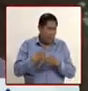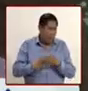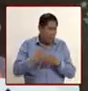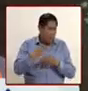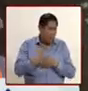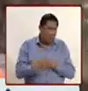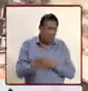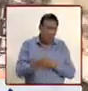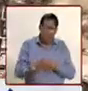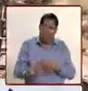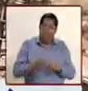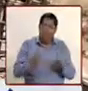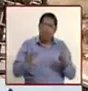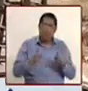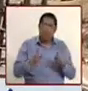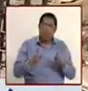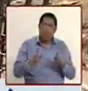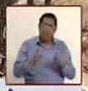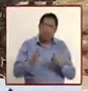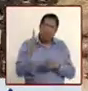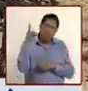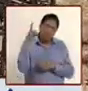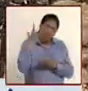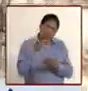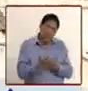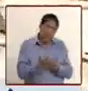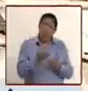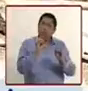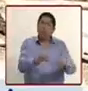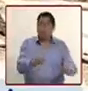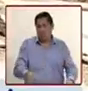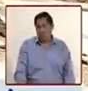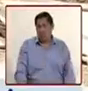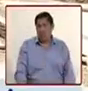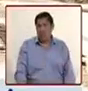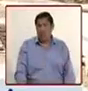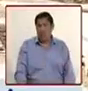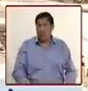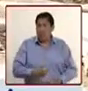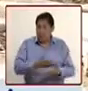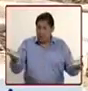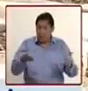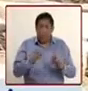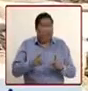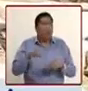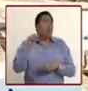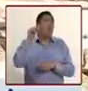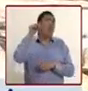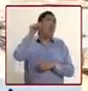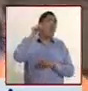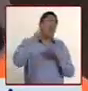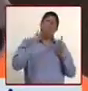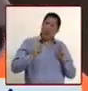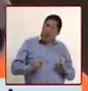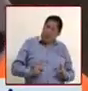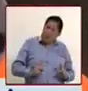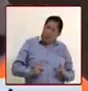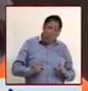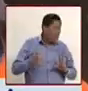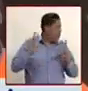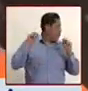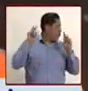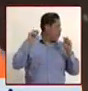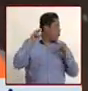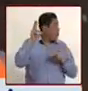la tierra, pues. Pero se pone llamita, los suyos, eso se coloca, sí. ¿Ofrecer a gente? No, pues, no. He escuchado,